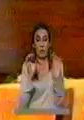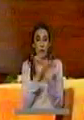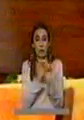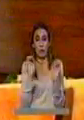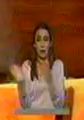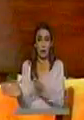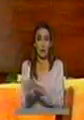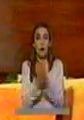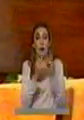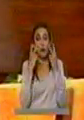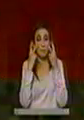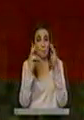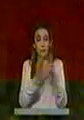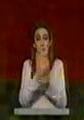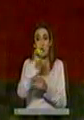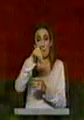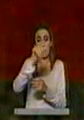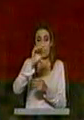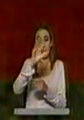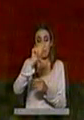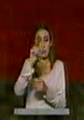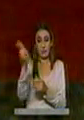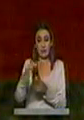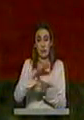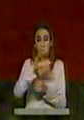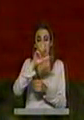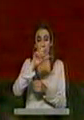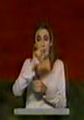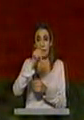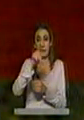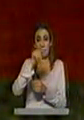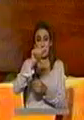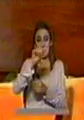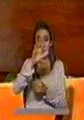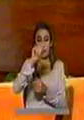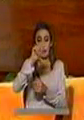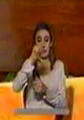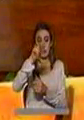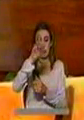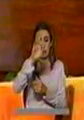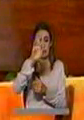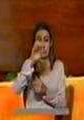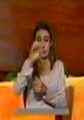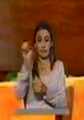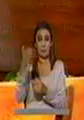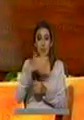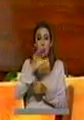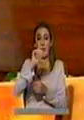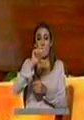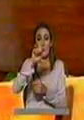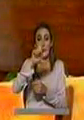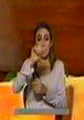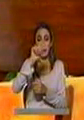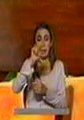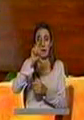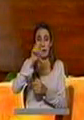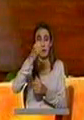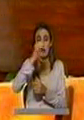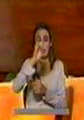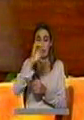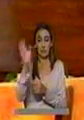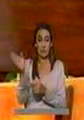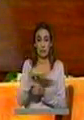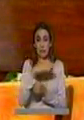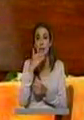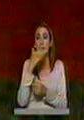conocer? Sí, son Patate, Alausí y Cotacachi. A ver, Patate en la provincia de Tungurahua. Es un valle de la provincia de Tungurahua, ajá, cerca de